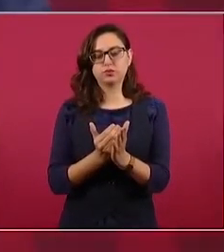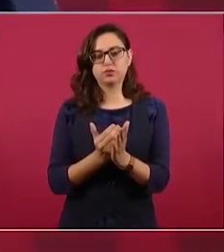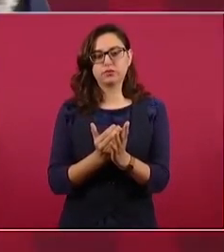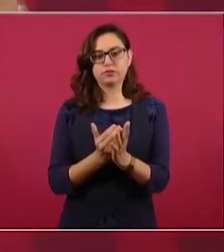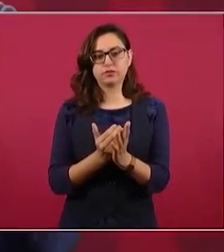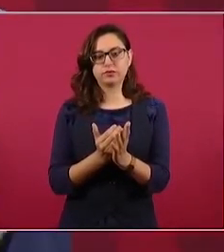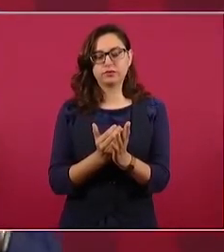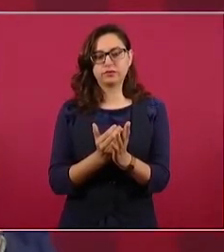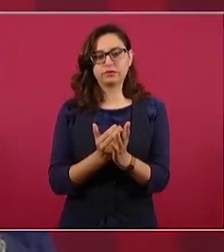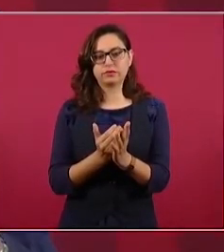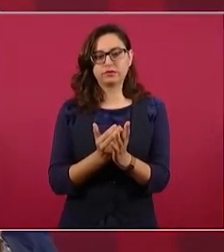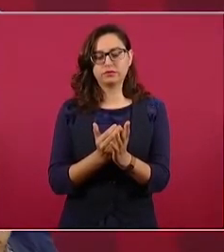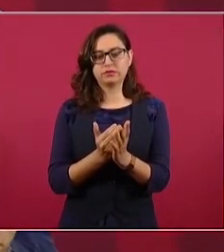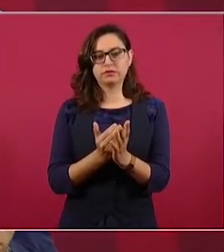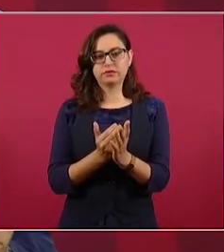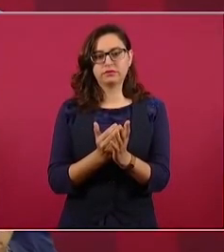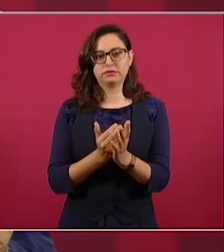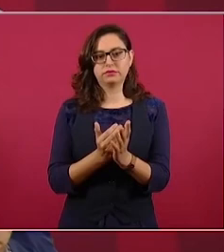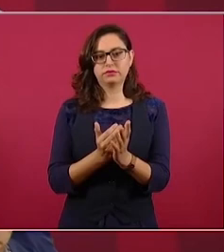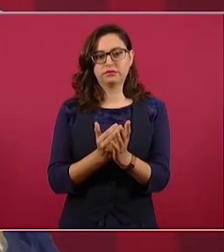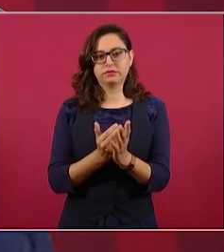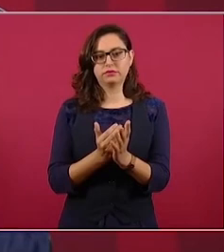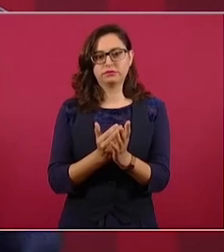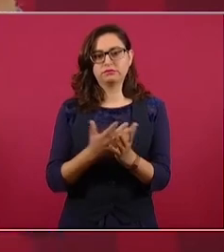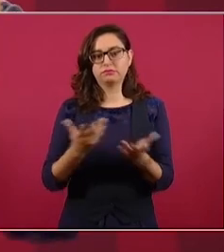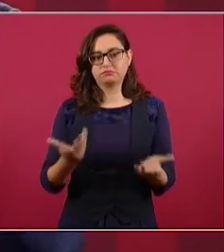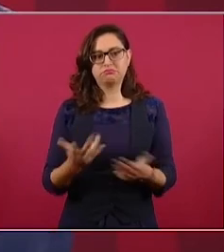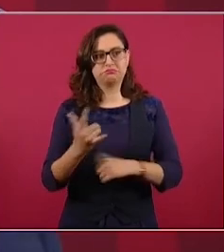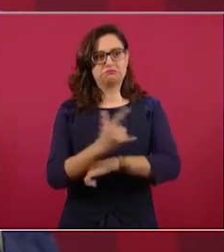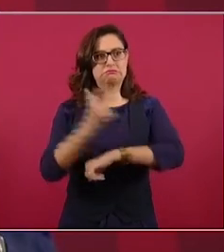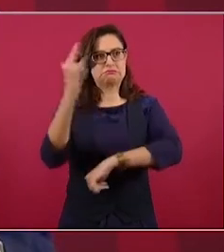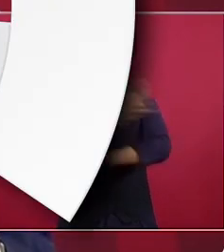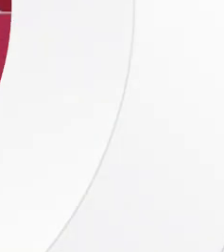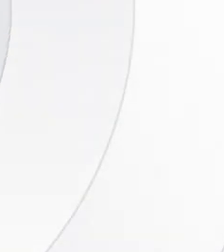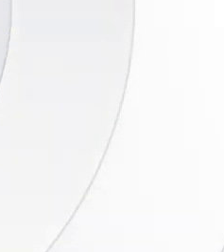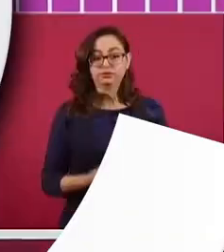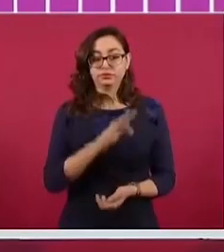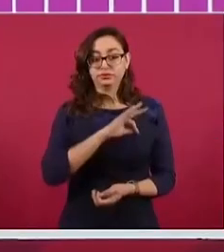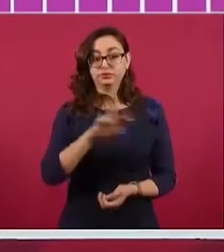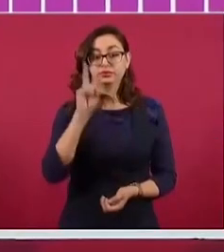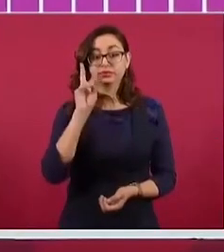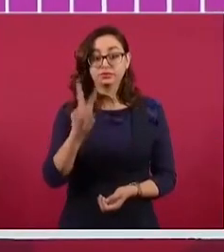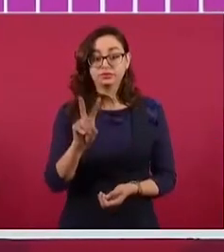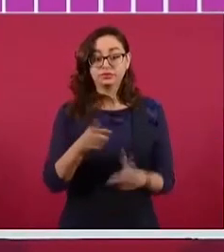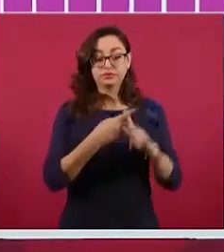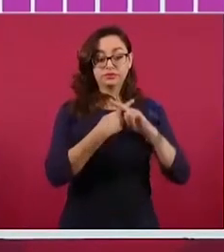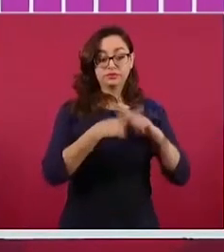el incremento de pasajeros.